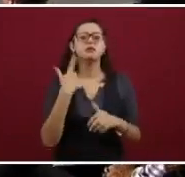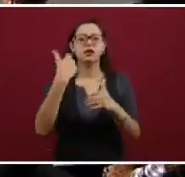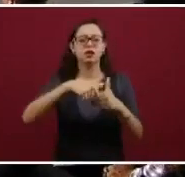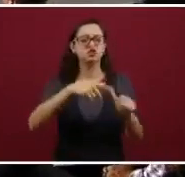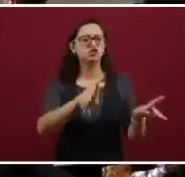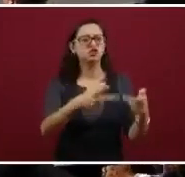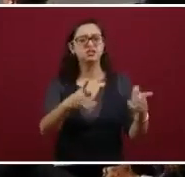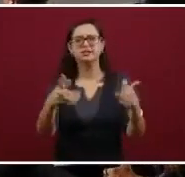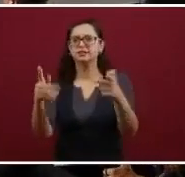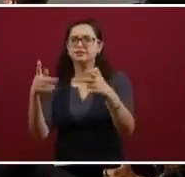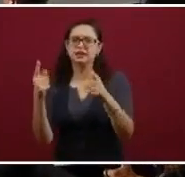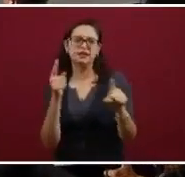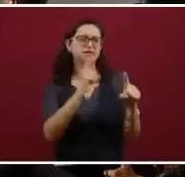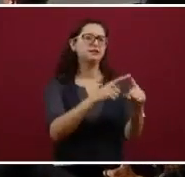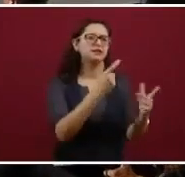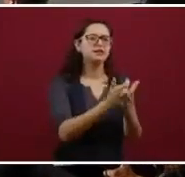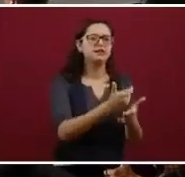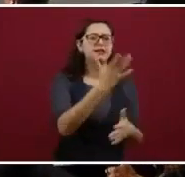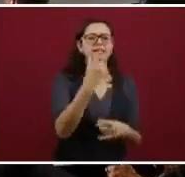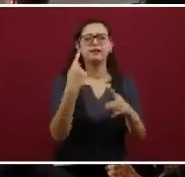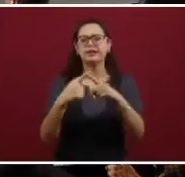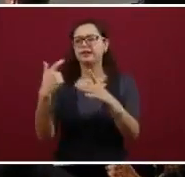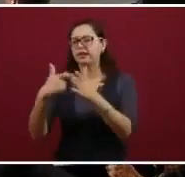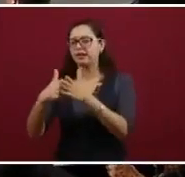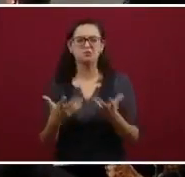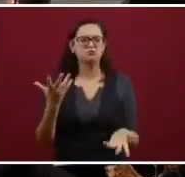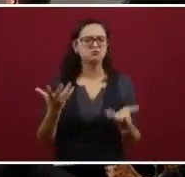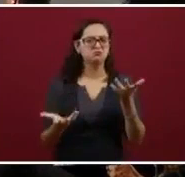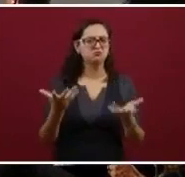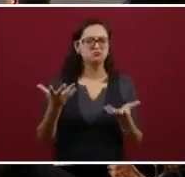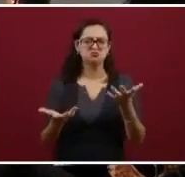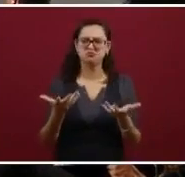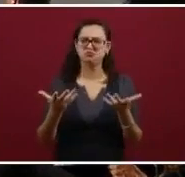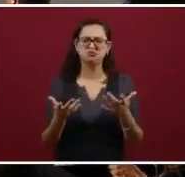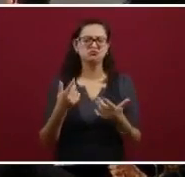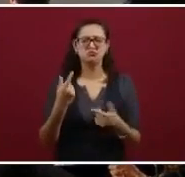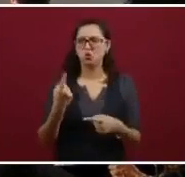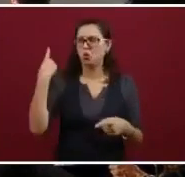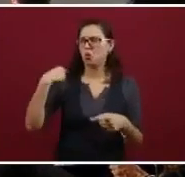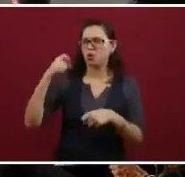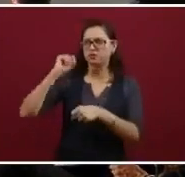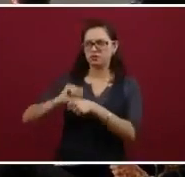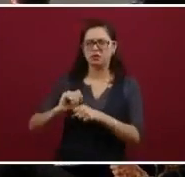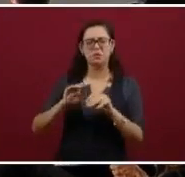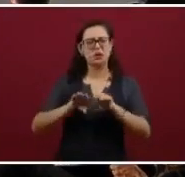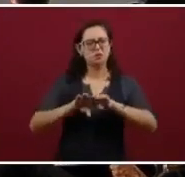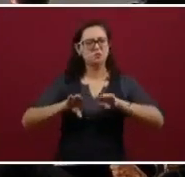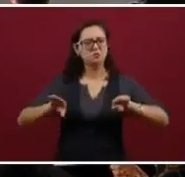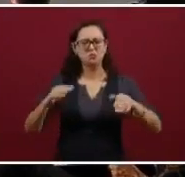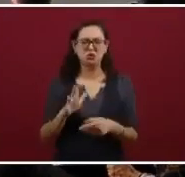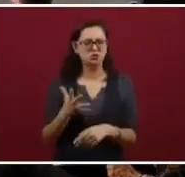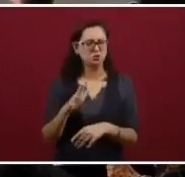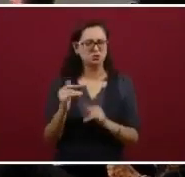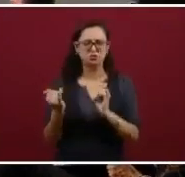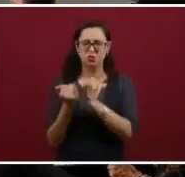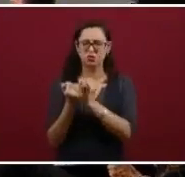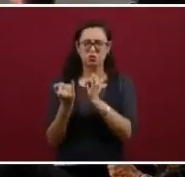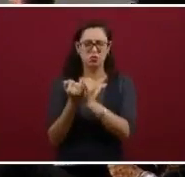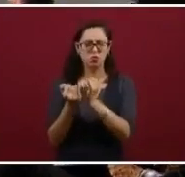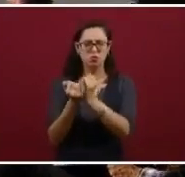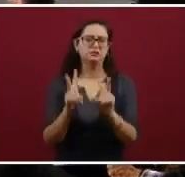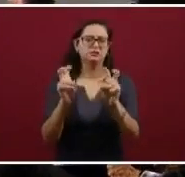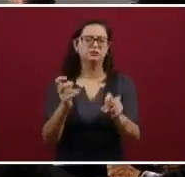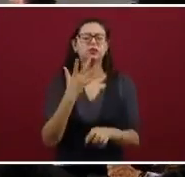gasolina, tenemos poca variación en respecto a la semana pasada en cuanto son los combustibles, la